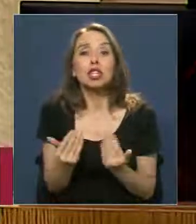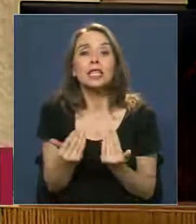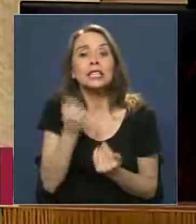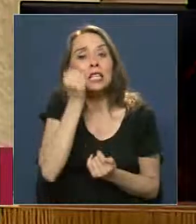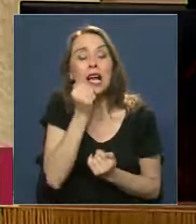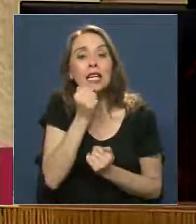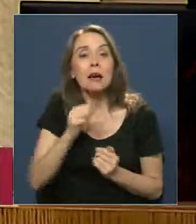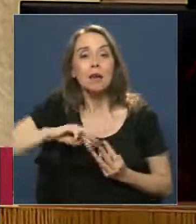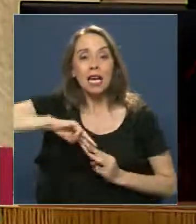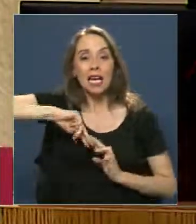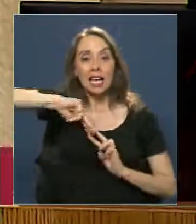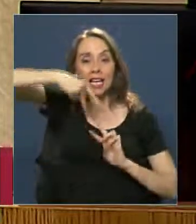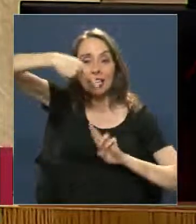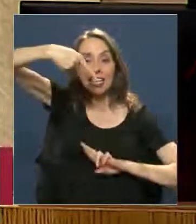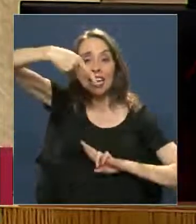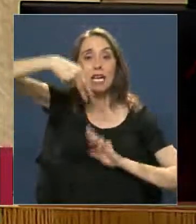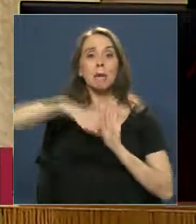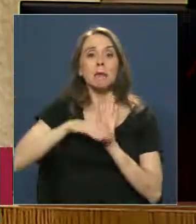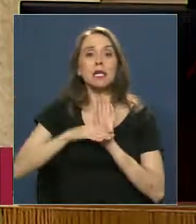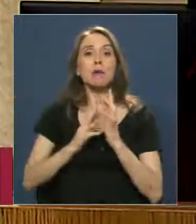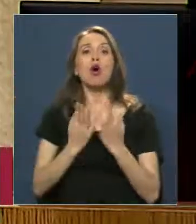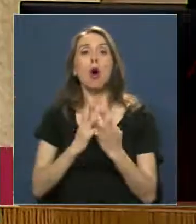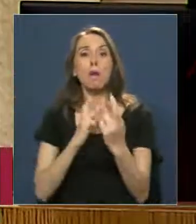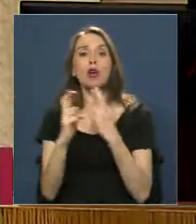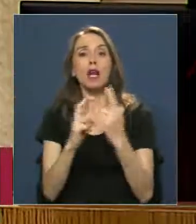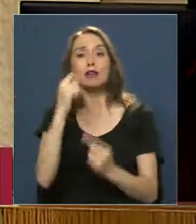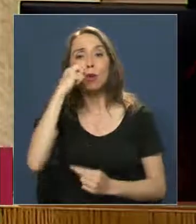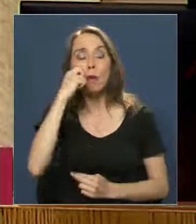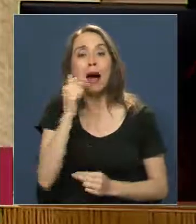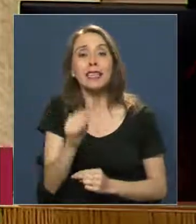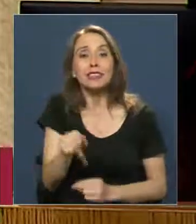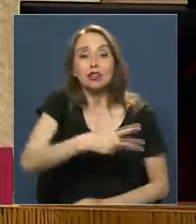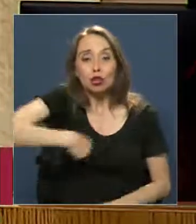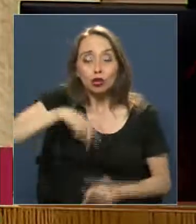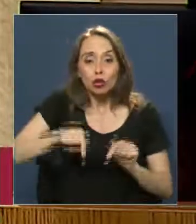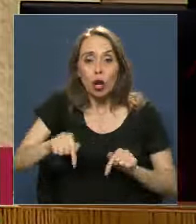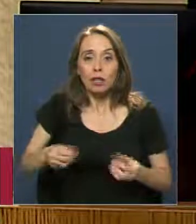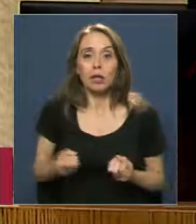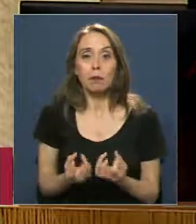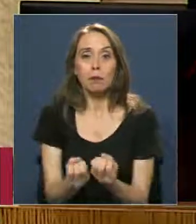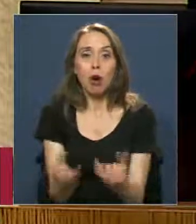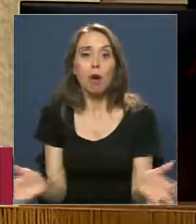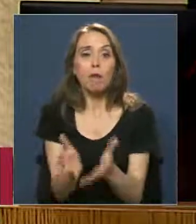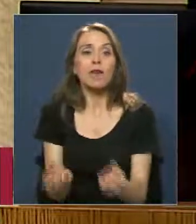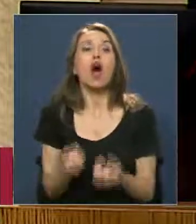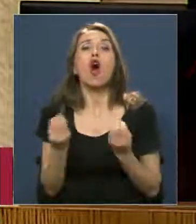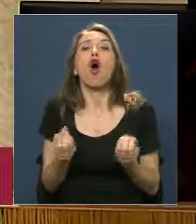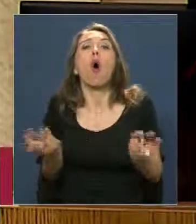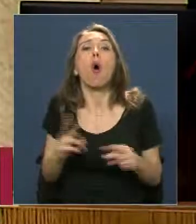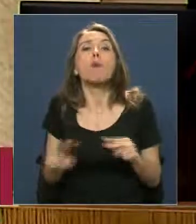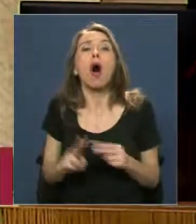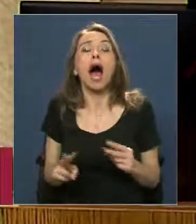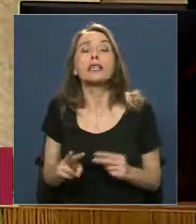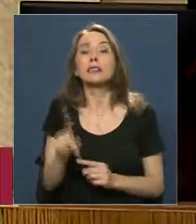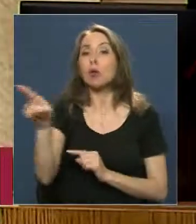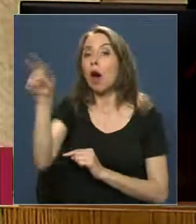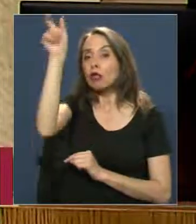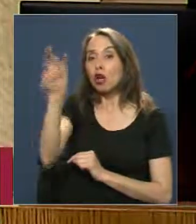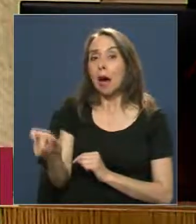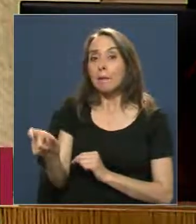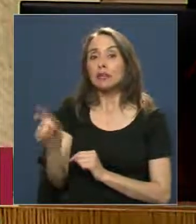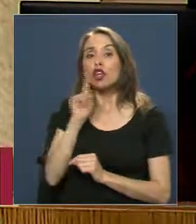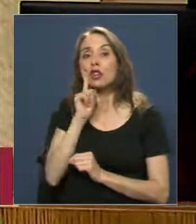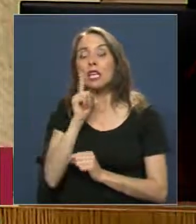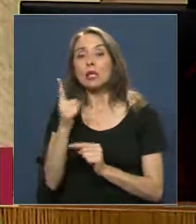gen mínimo de la relación, eso tenemos que promover acá. Pero ¿cómo hacemos con esas conductas que incitan al